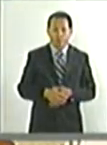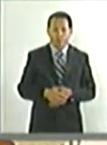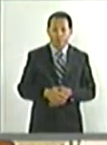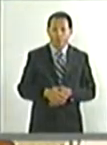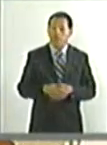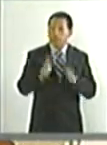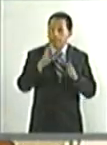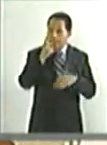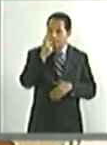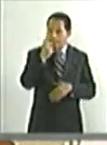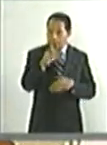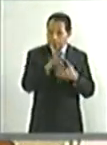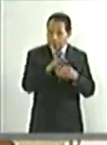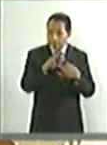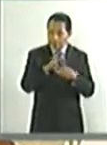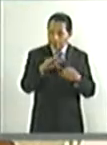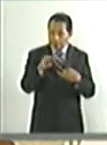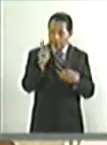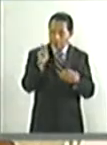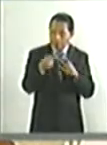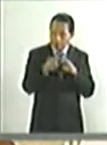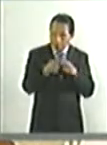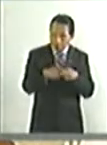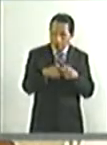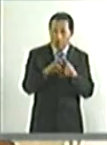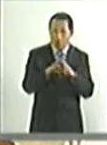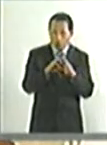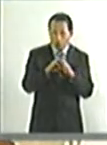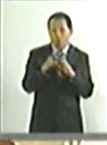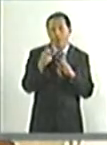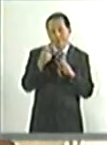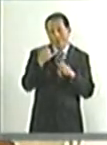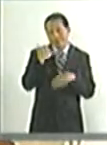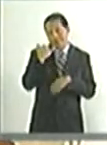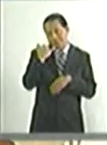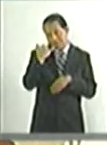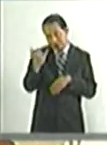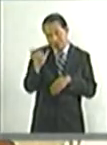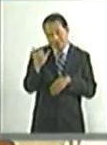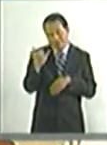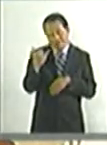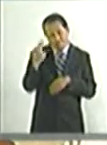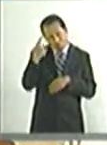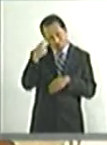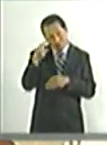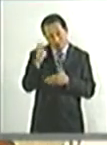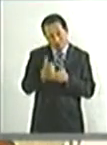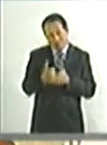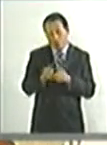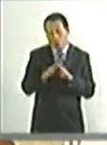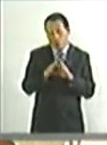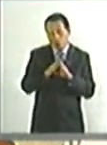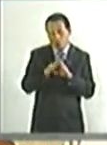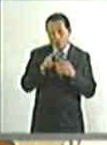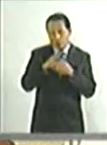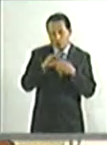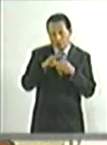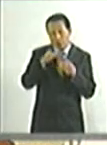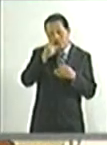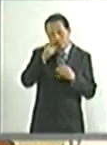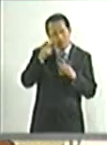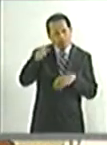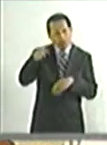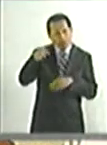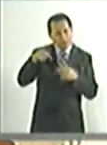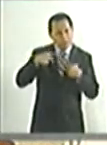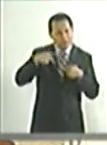152%. Ya decía que empieza la extorsión con el señalamiento de que se tiene